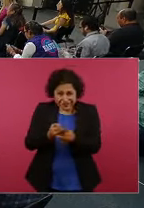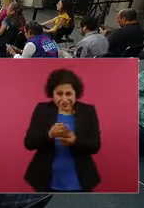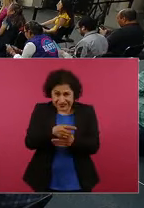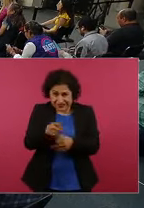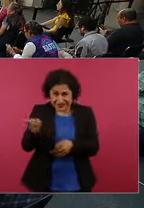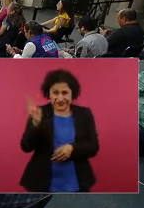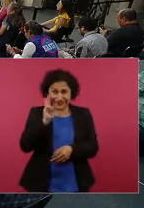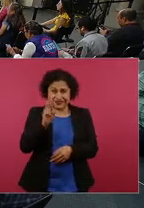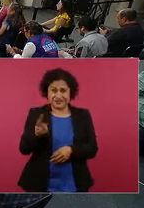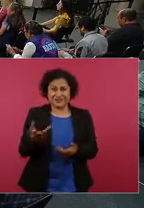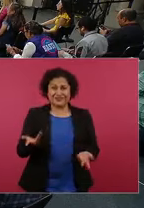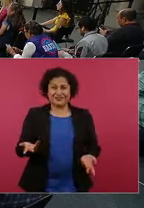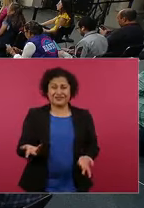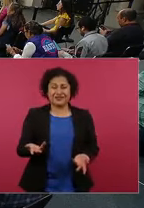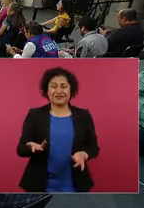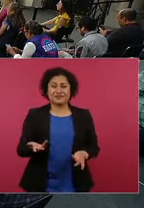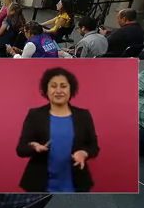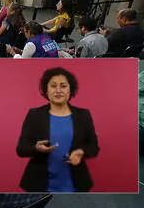Sí. Imagínense